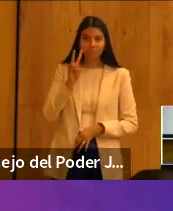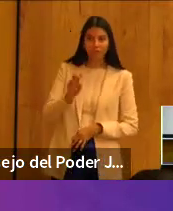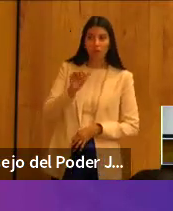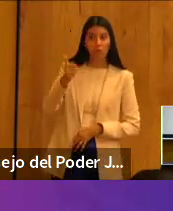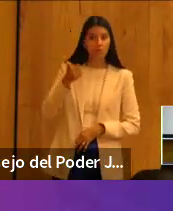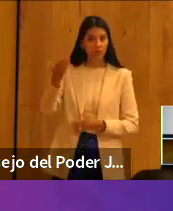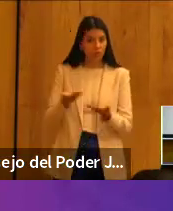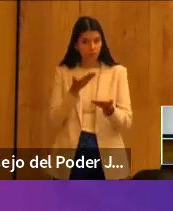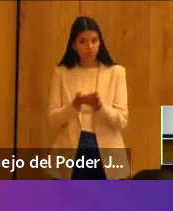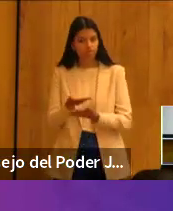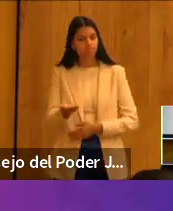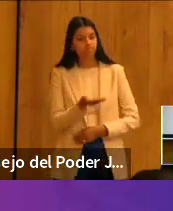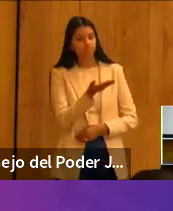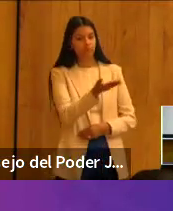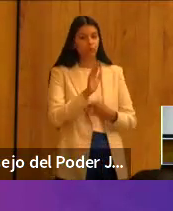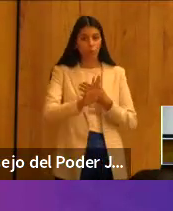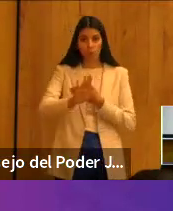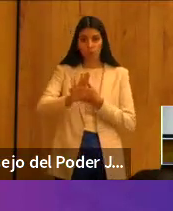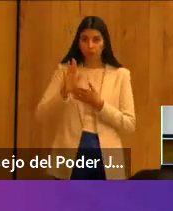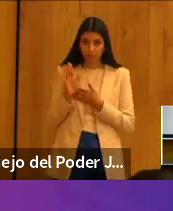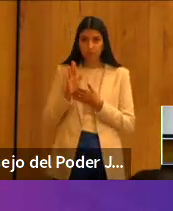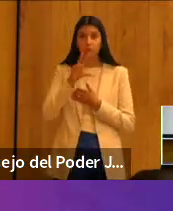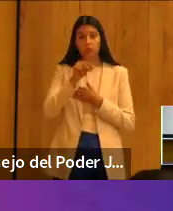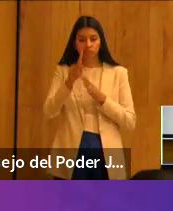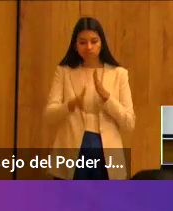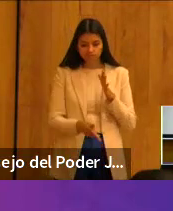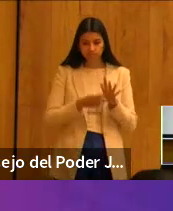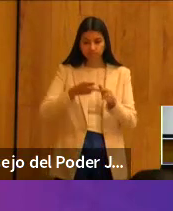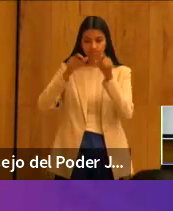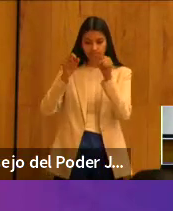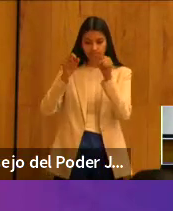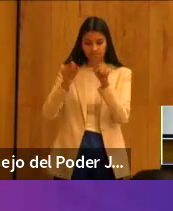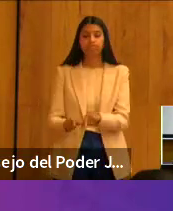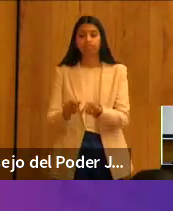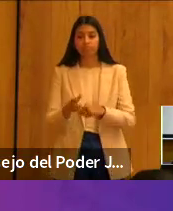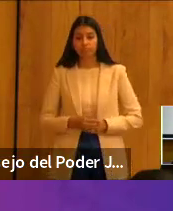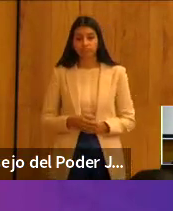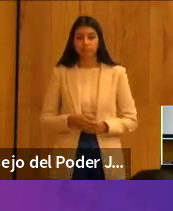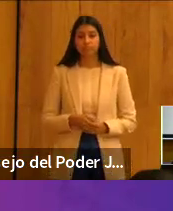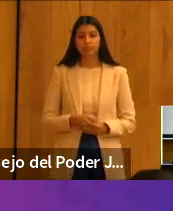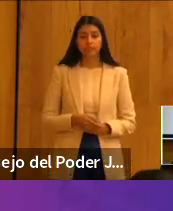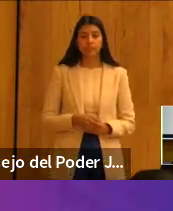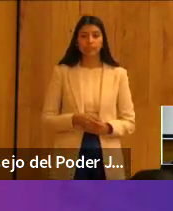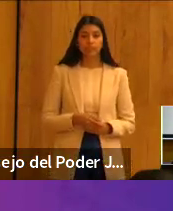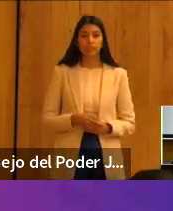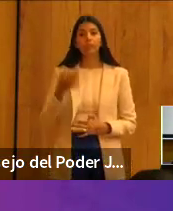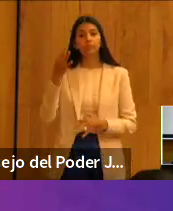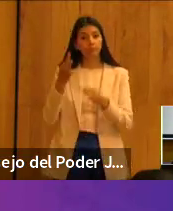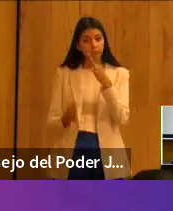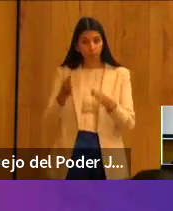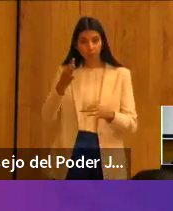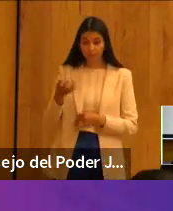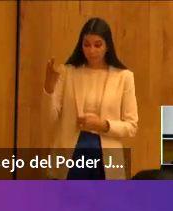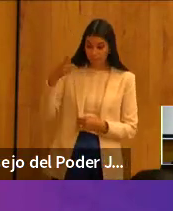su otra petición en cuanto al compromiso público de la no repetición de actos, el tribunal